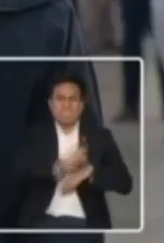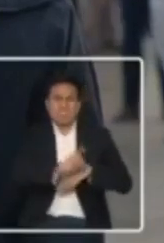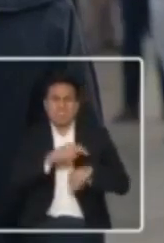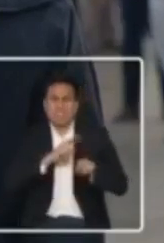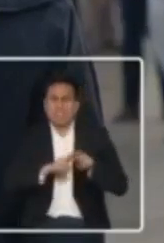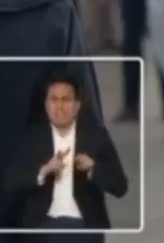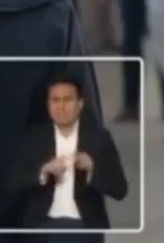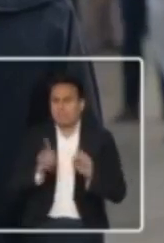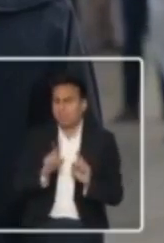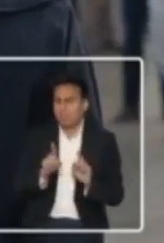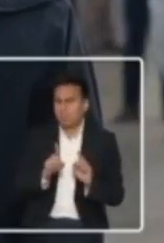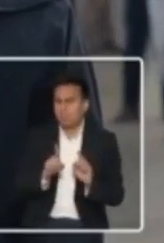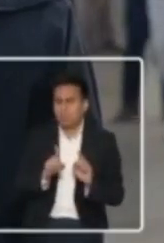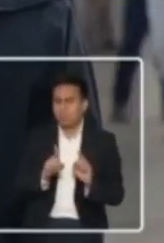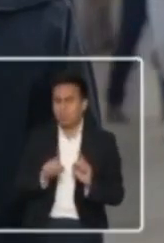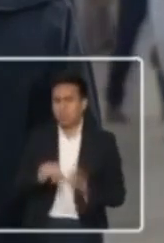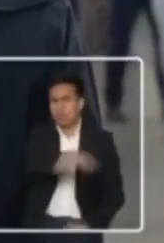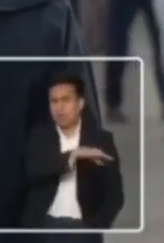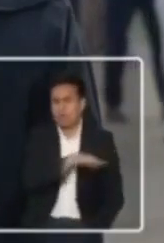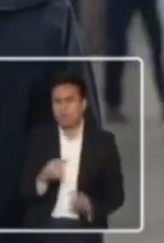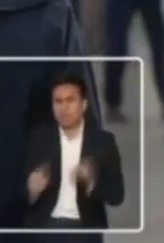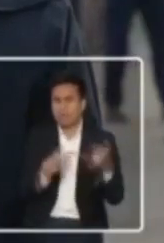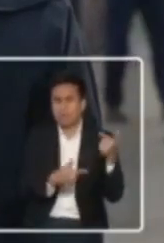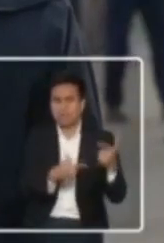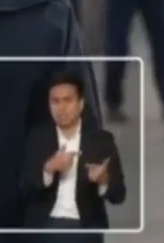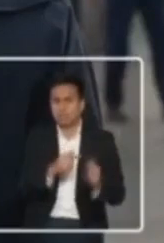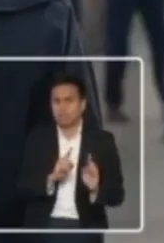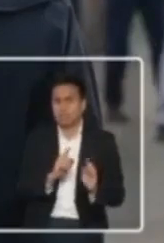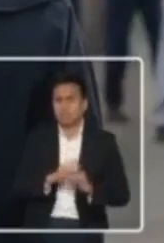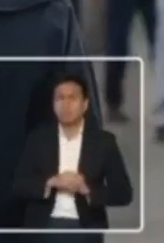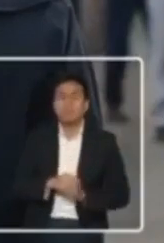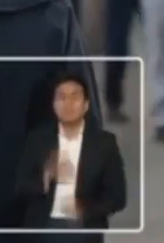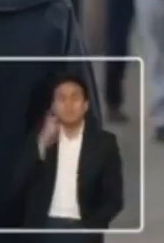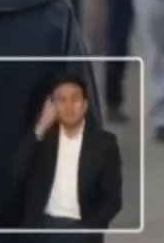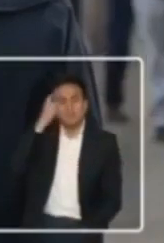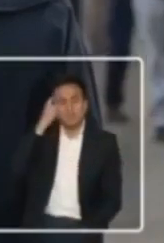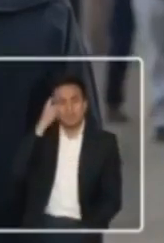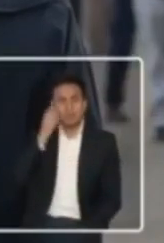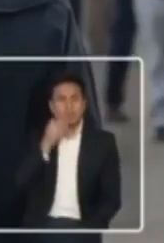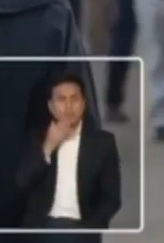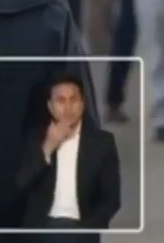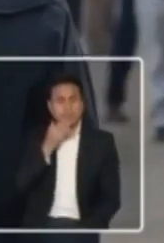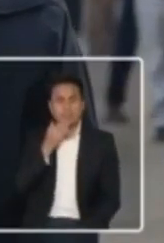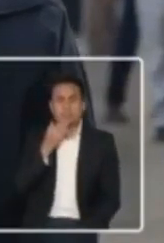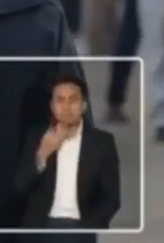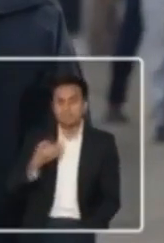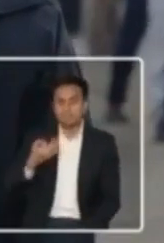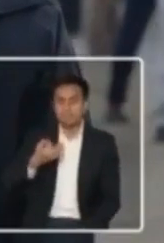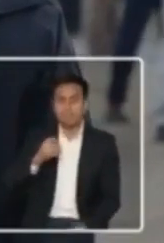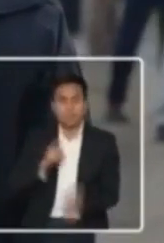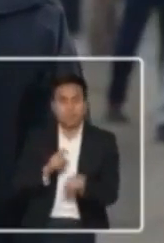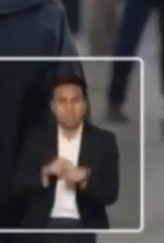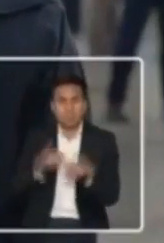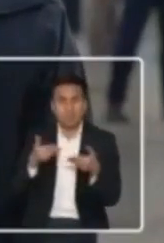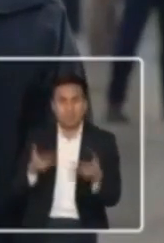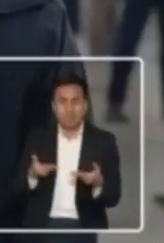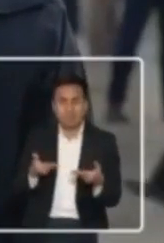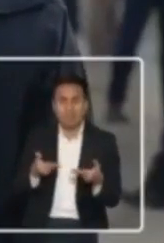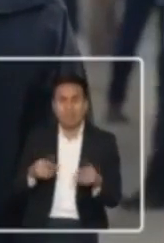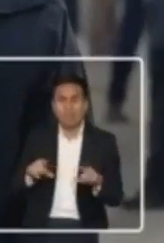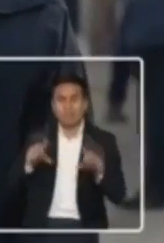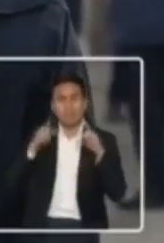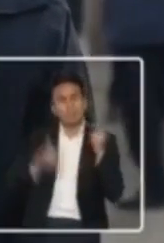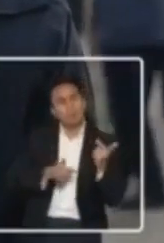hacen en la arena del debate político. Y creemos además que ciertamente en momentos como este, los